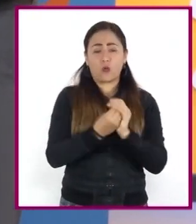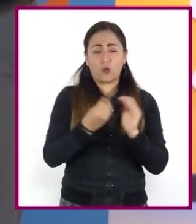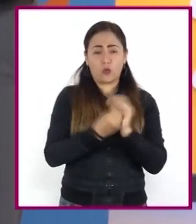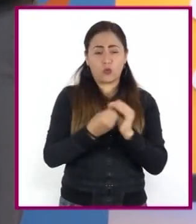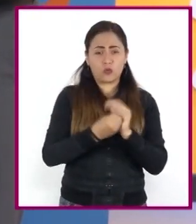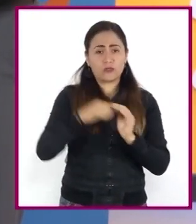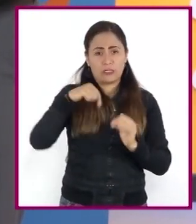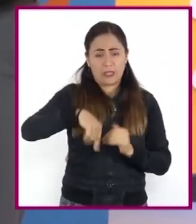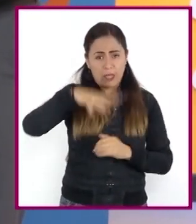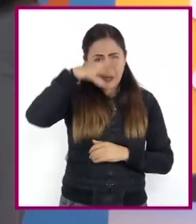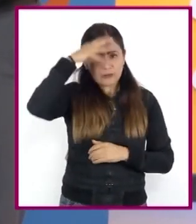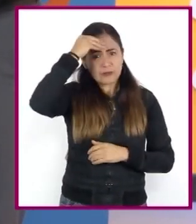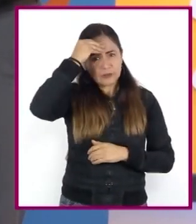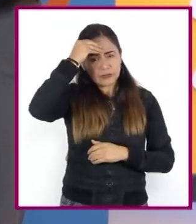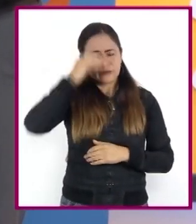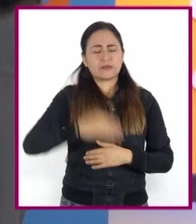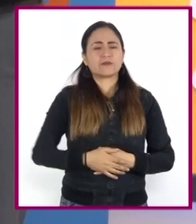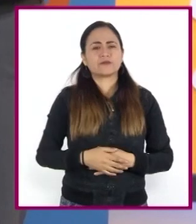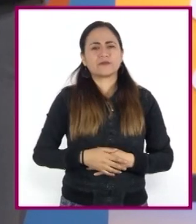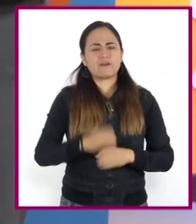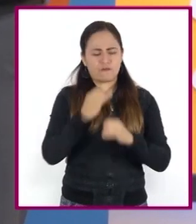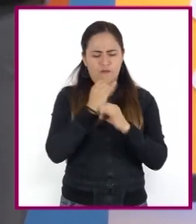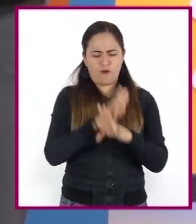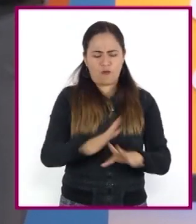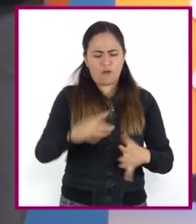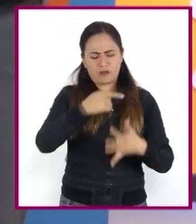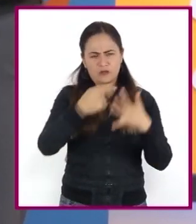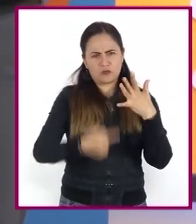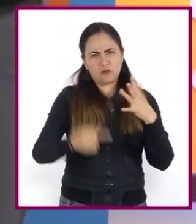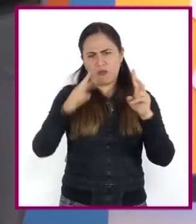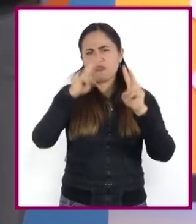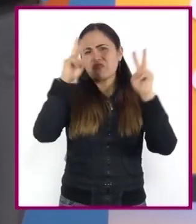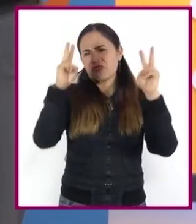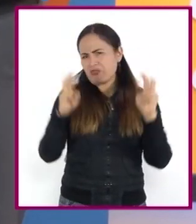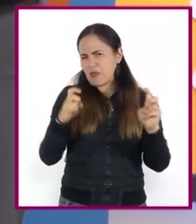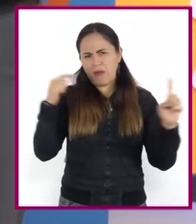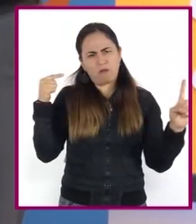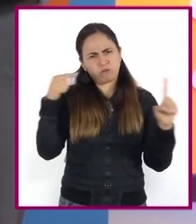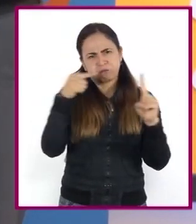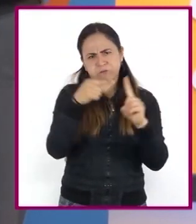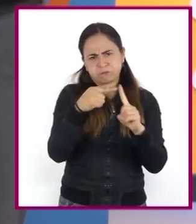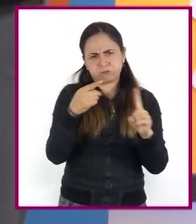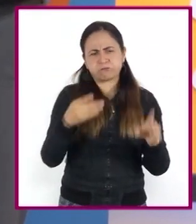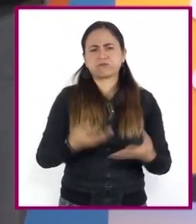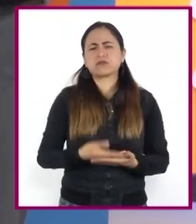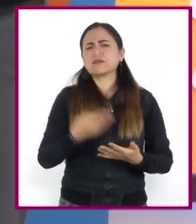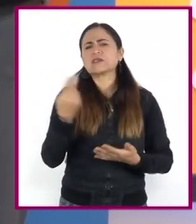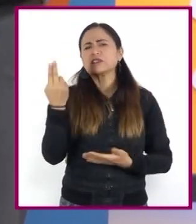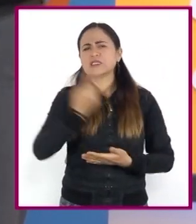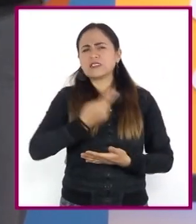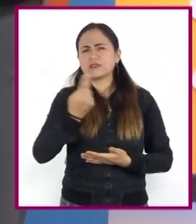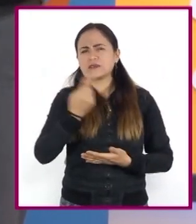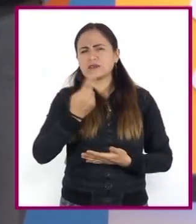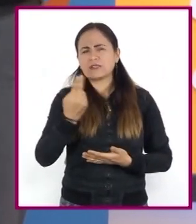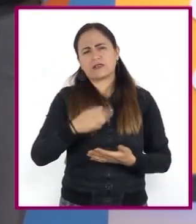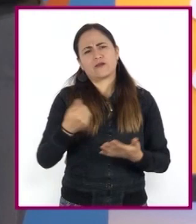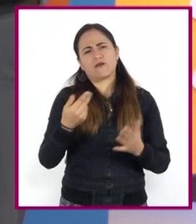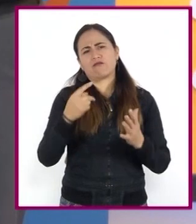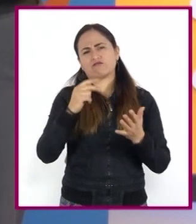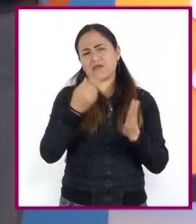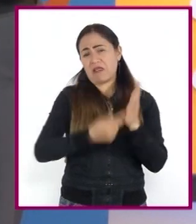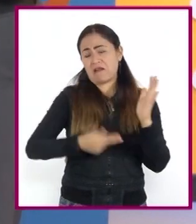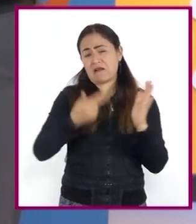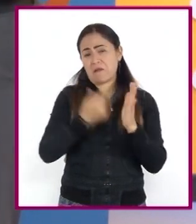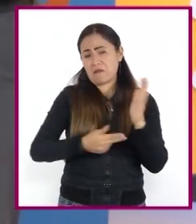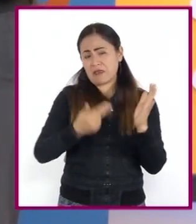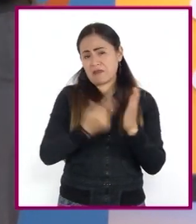aprendimos que para recolectar información sobre algún tema específico es necesario utilizar una herramienta,